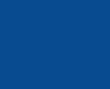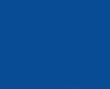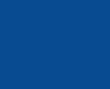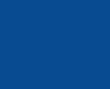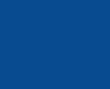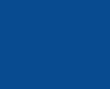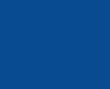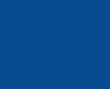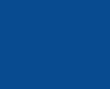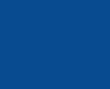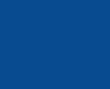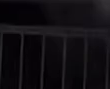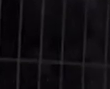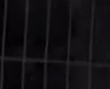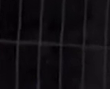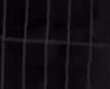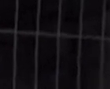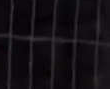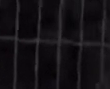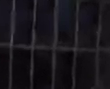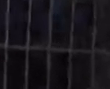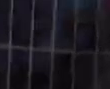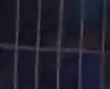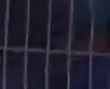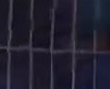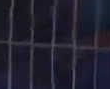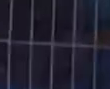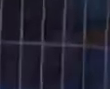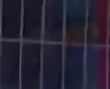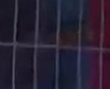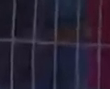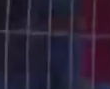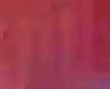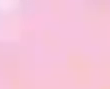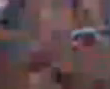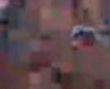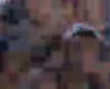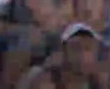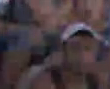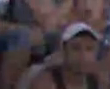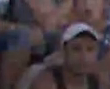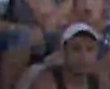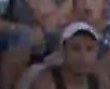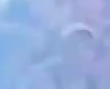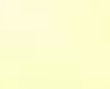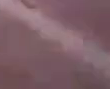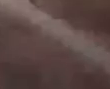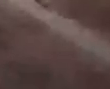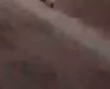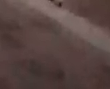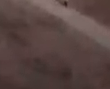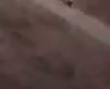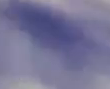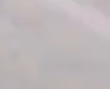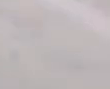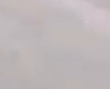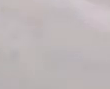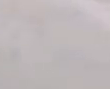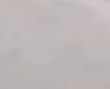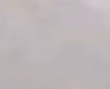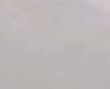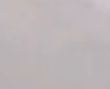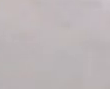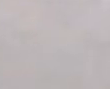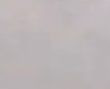En todas con vos. El domingo 24 de marzo, desde las 10 horas, Hipódromo La Punta, con el